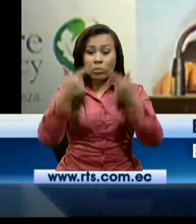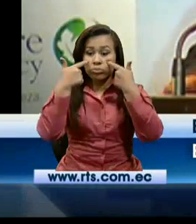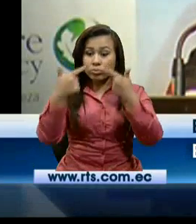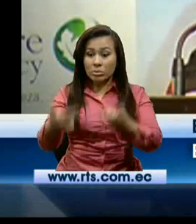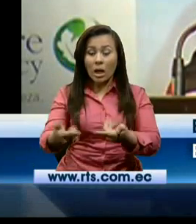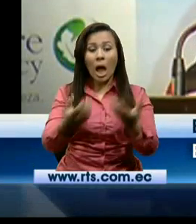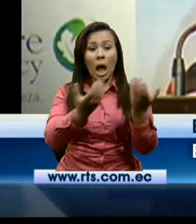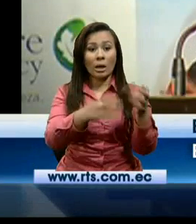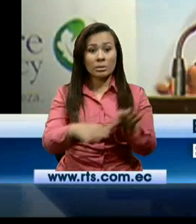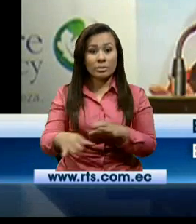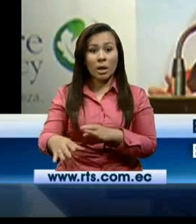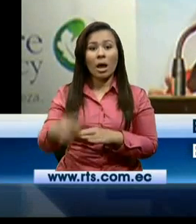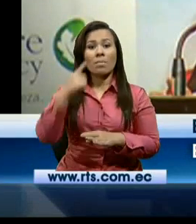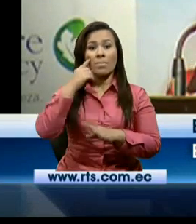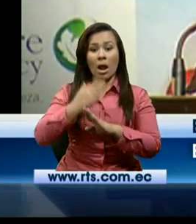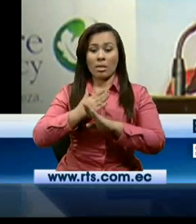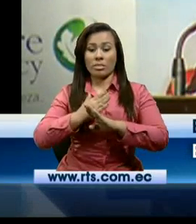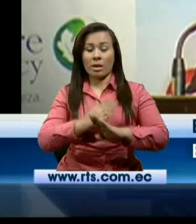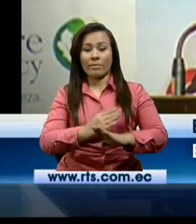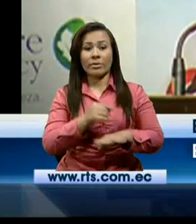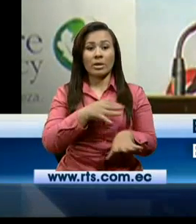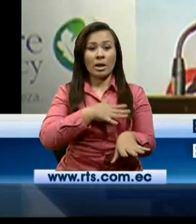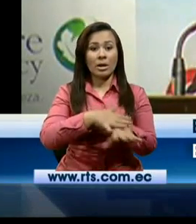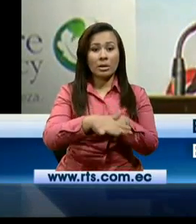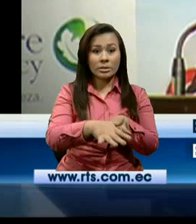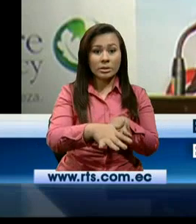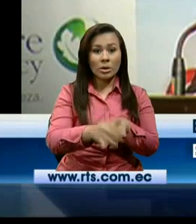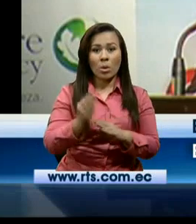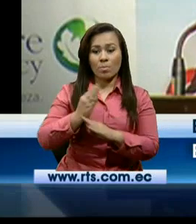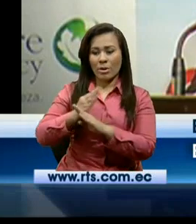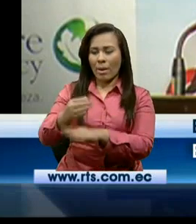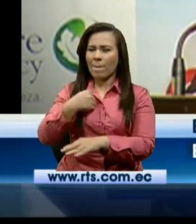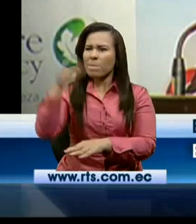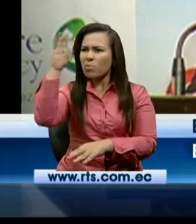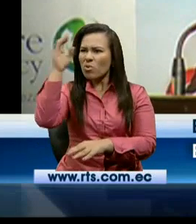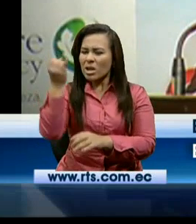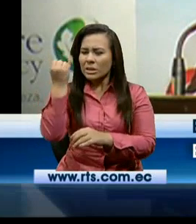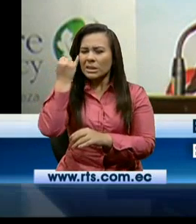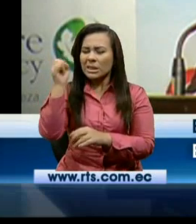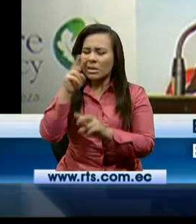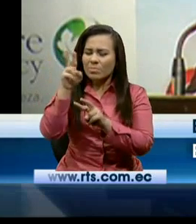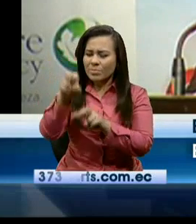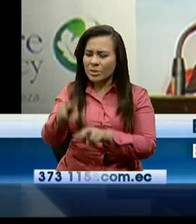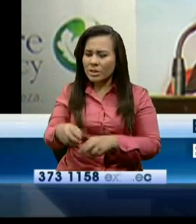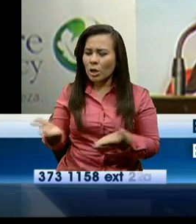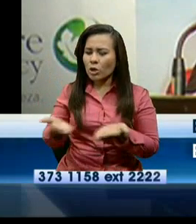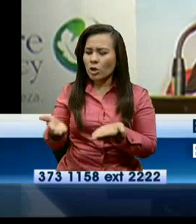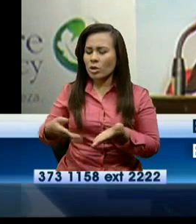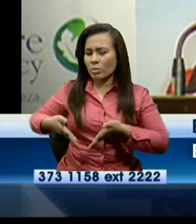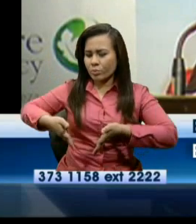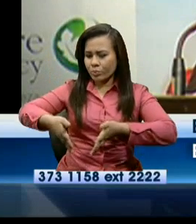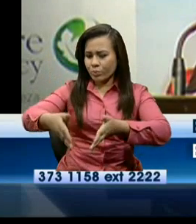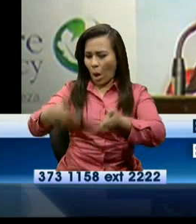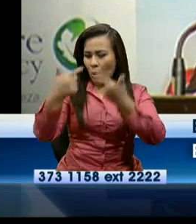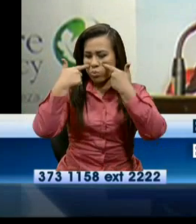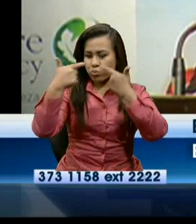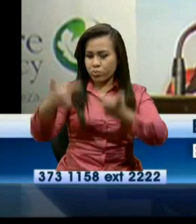conservación de la cuenca? Proteger y restaurar áreas críticas de importancia